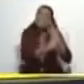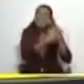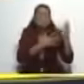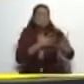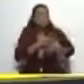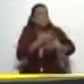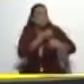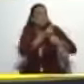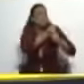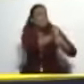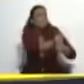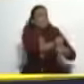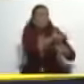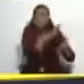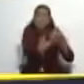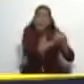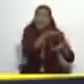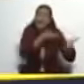plenamente